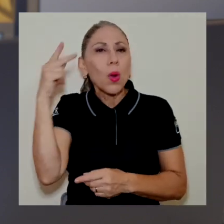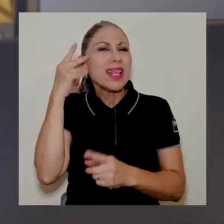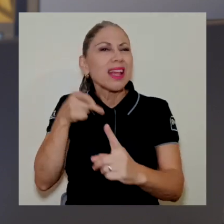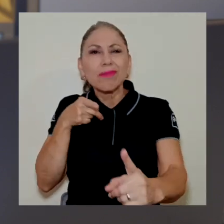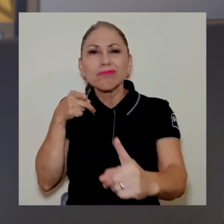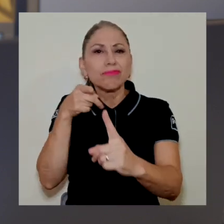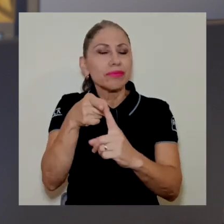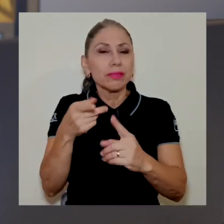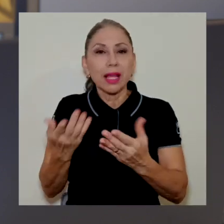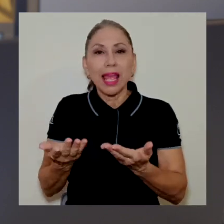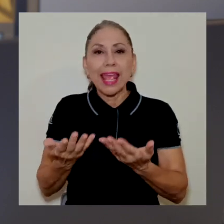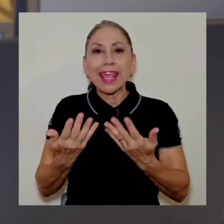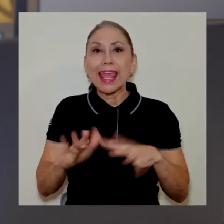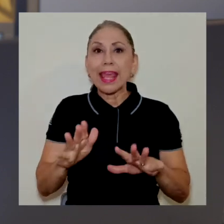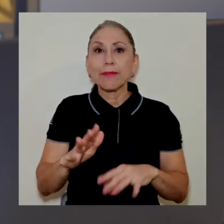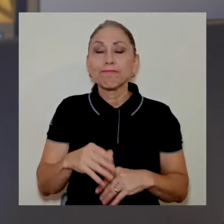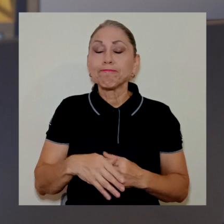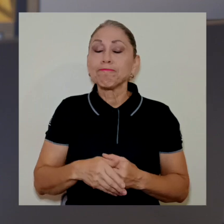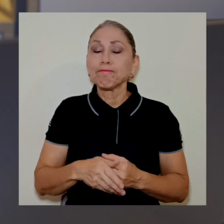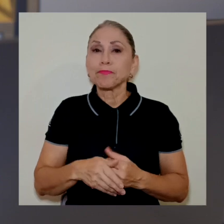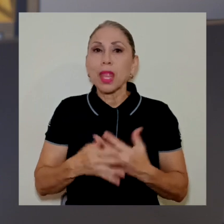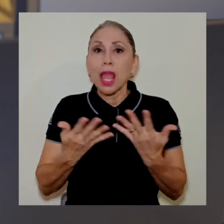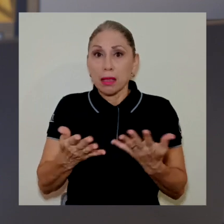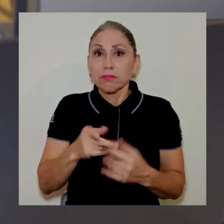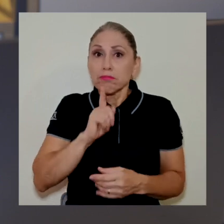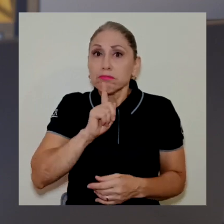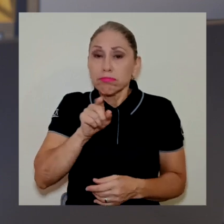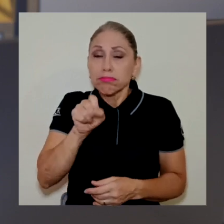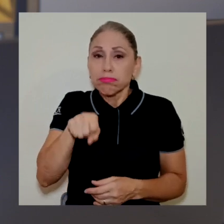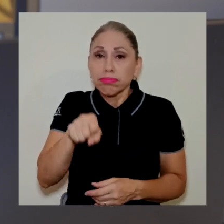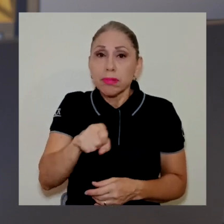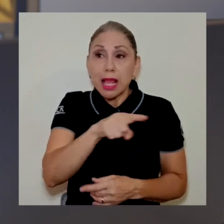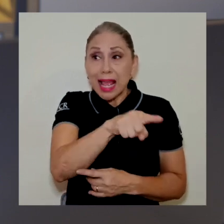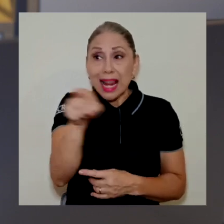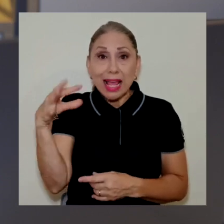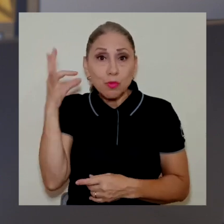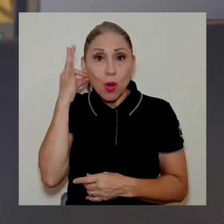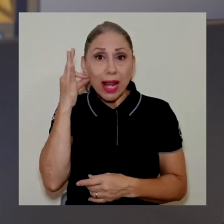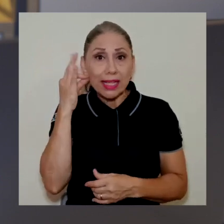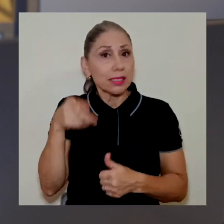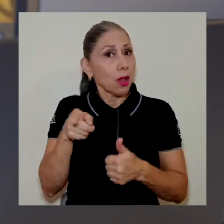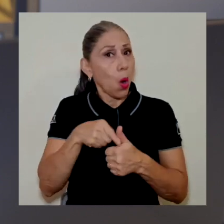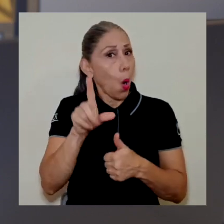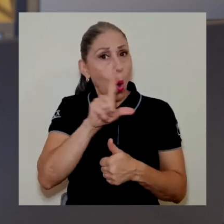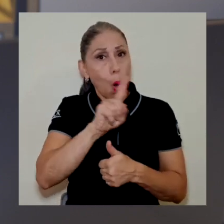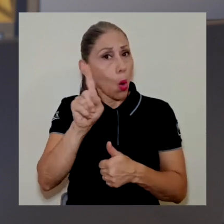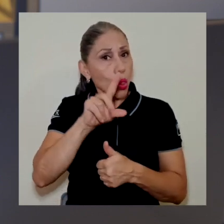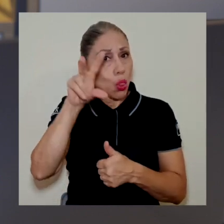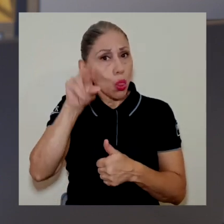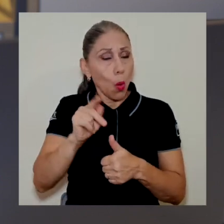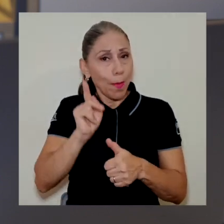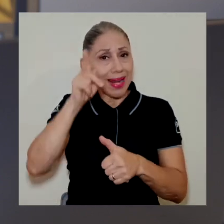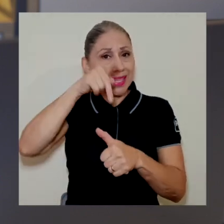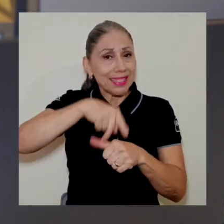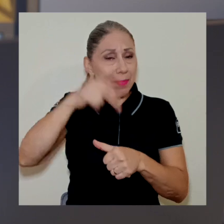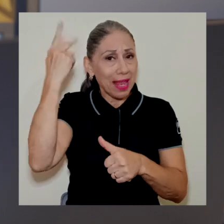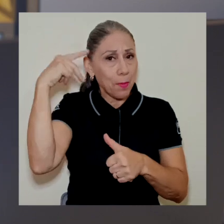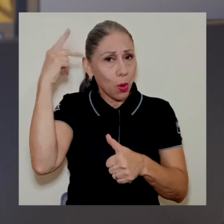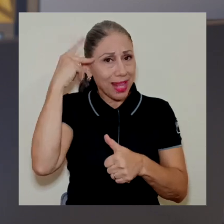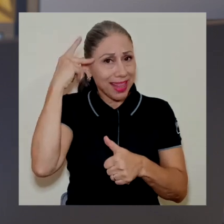lo que busca es que efectivamente las mujeres o no participen en política, ¿verdad?, que